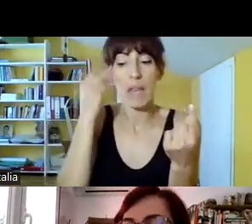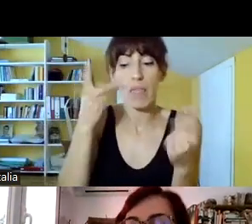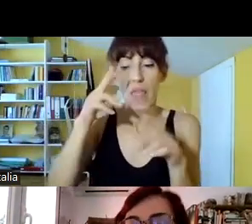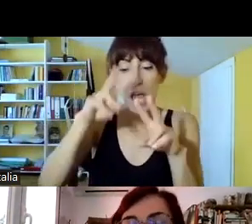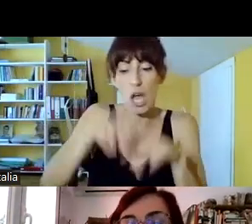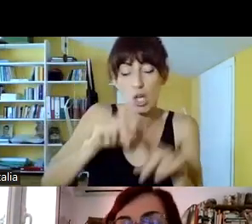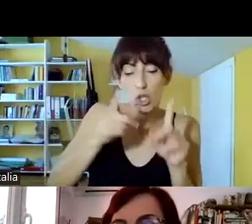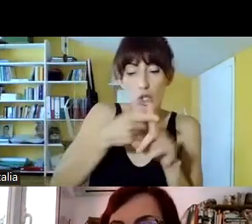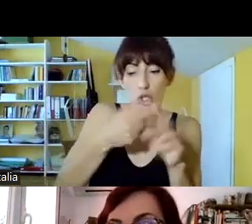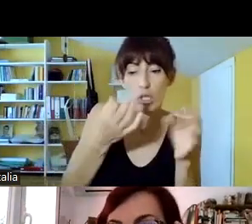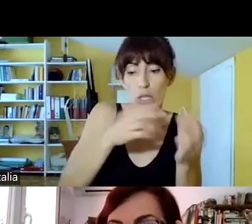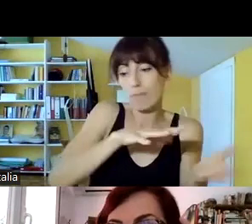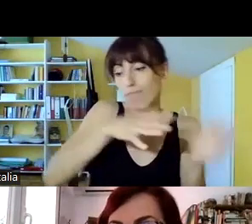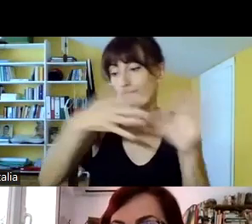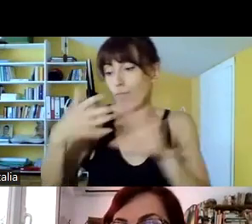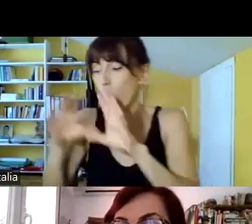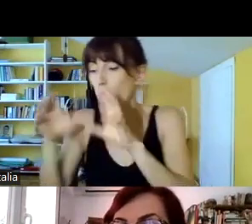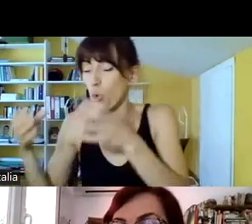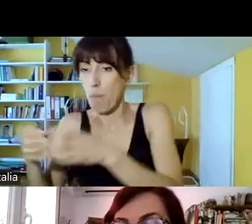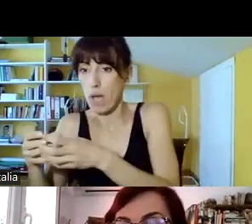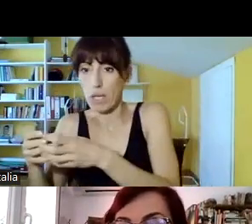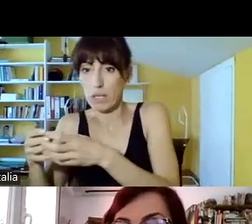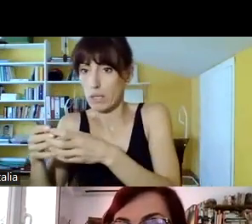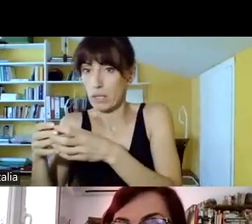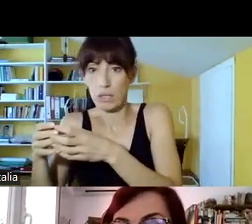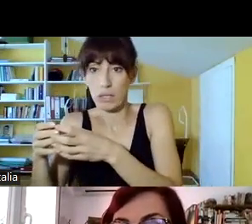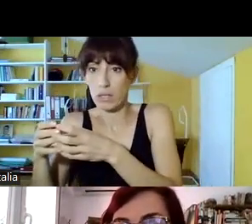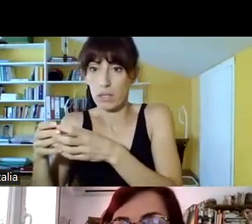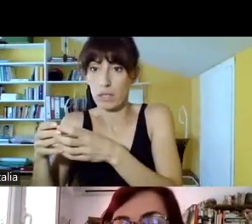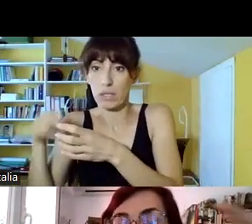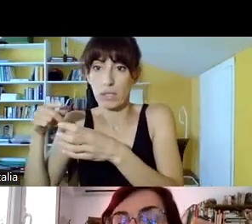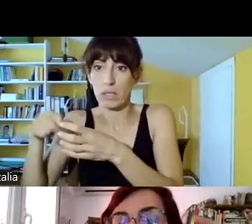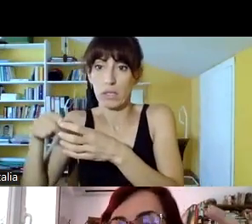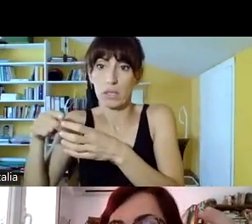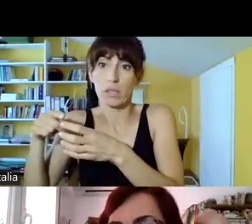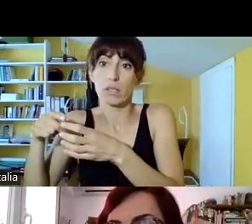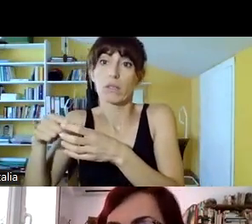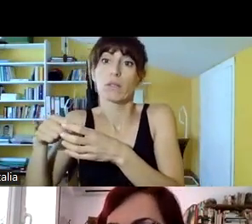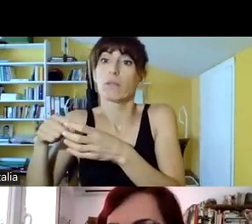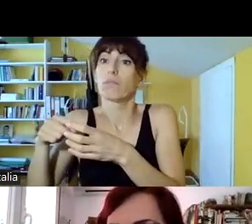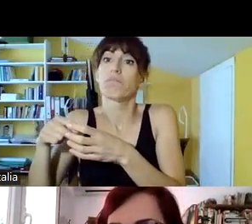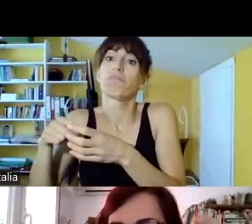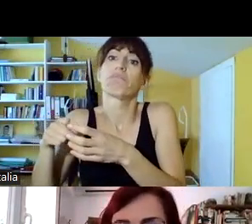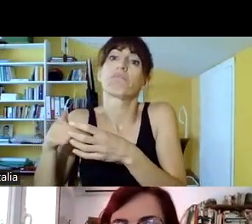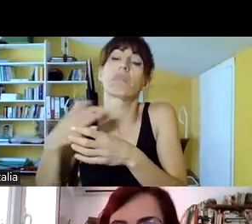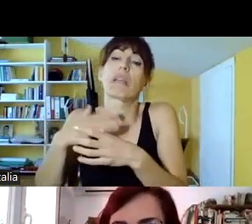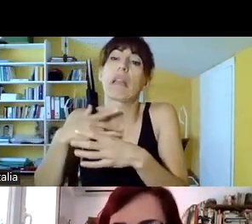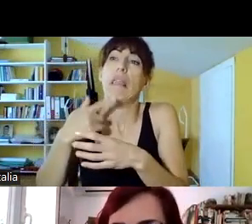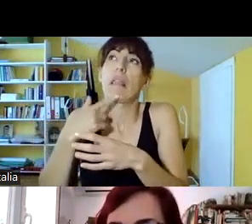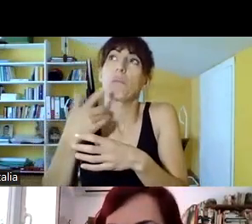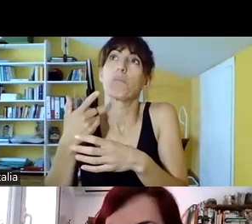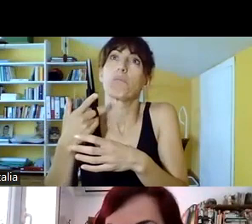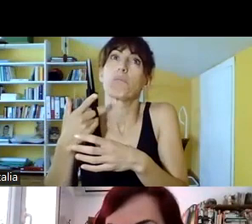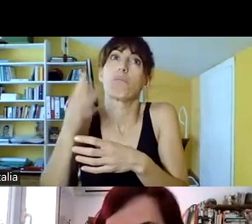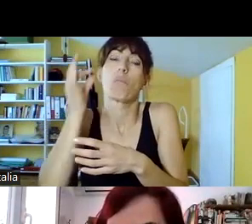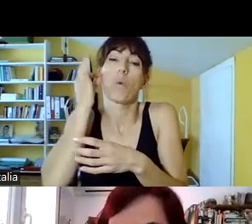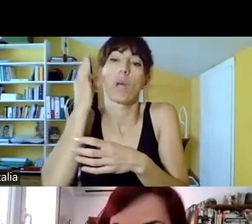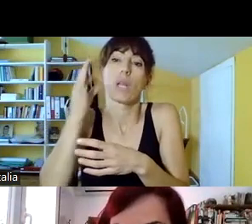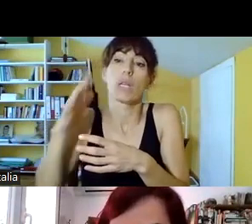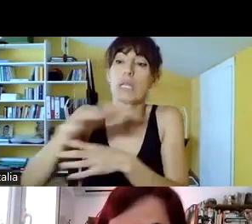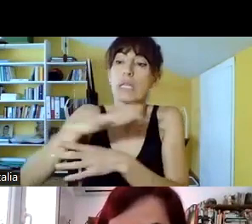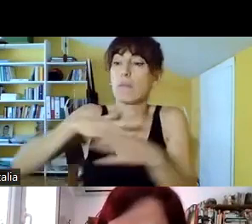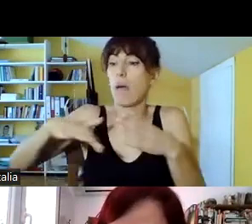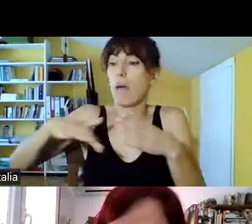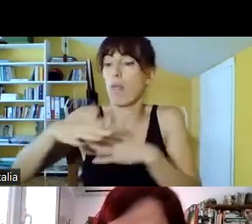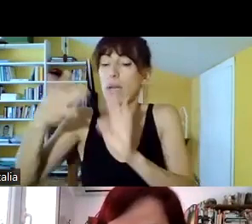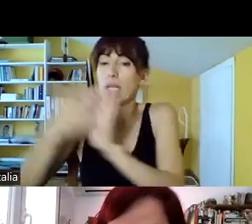trasladamos a los abordajes grupales y eso puede hacer que ellas no tengan suficiente espacio para moverse y para